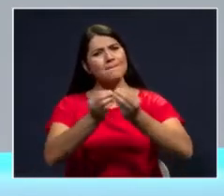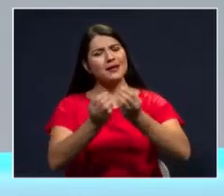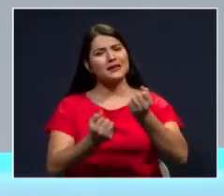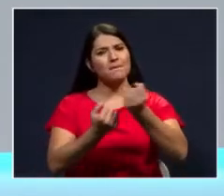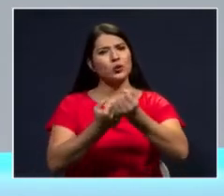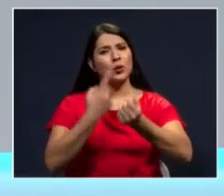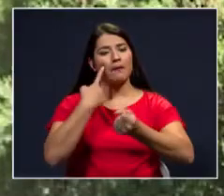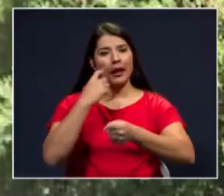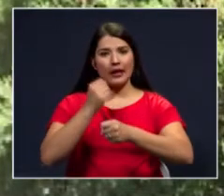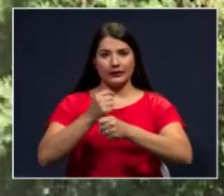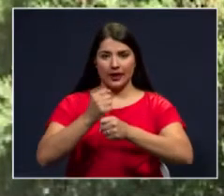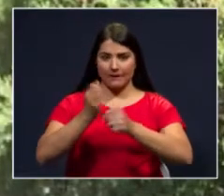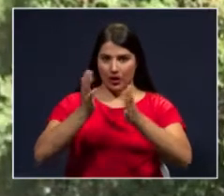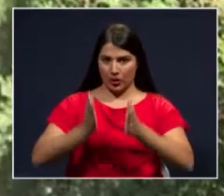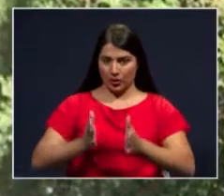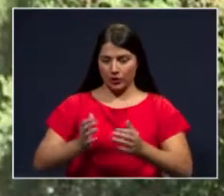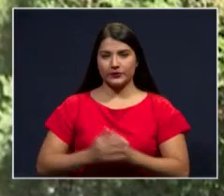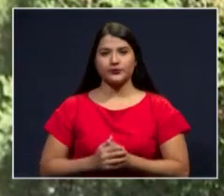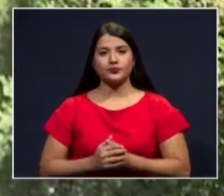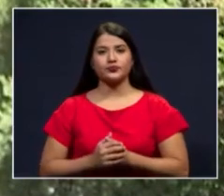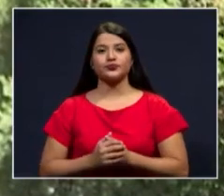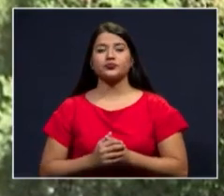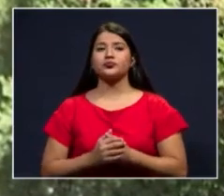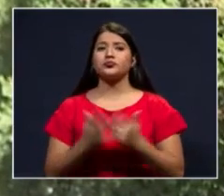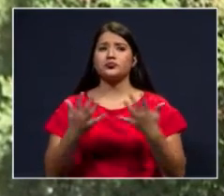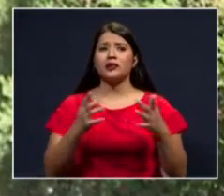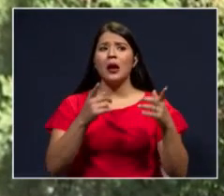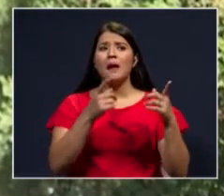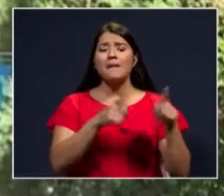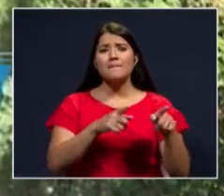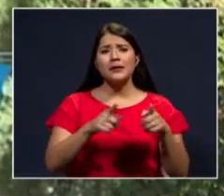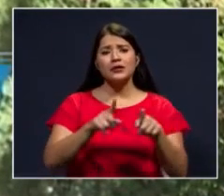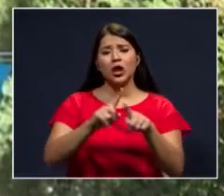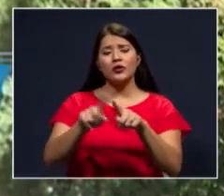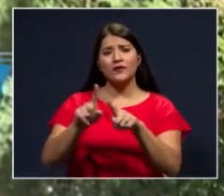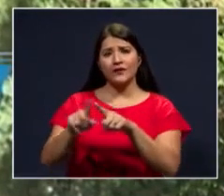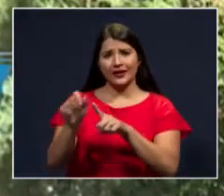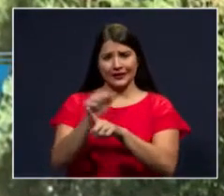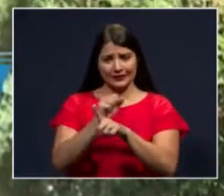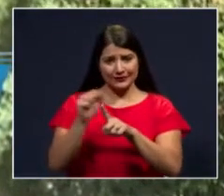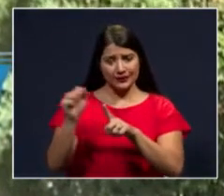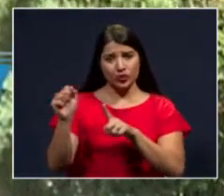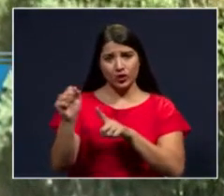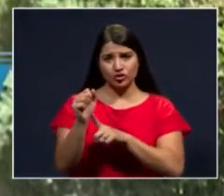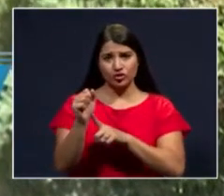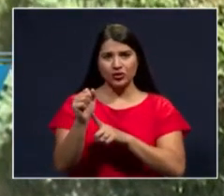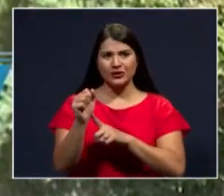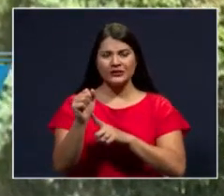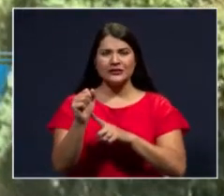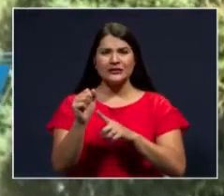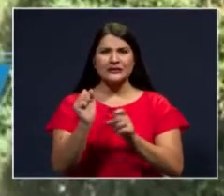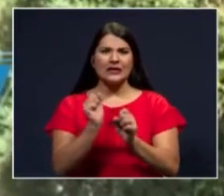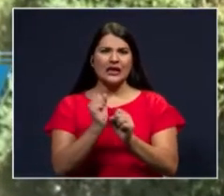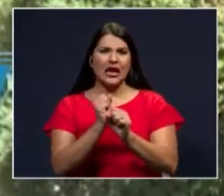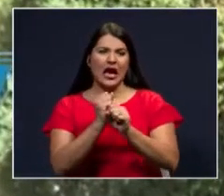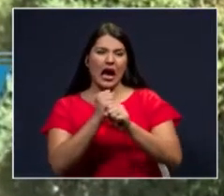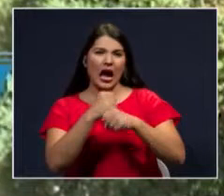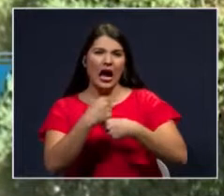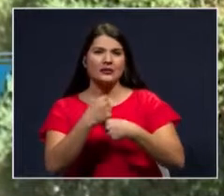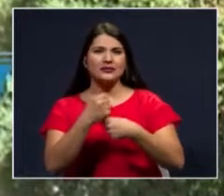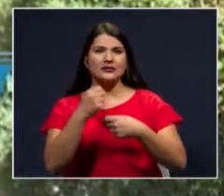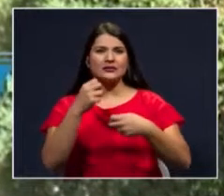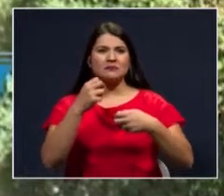funcionarios. Se han dado varias situaciones que han involucrado incidencias en contra de